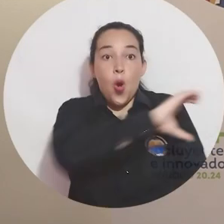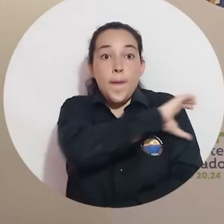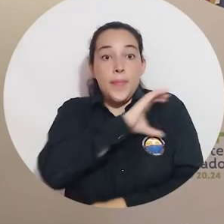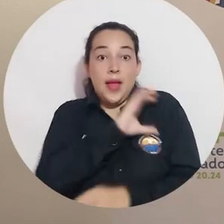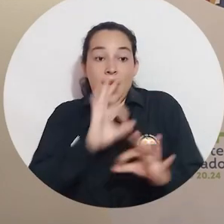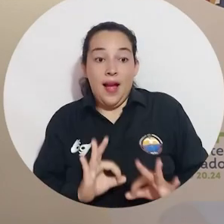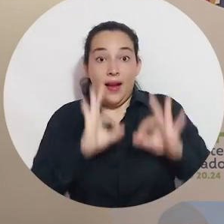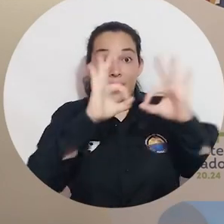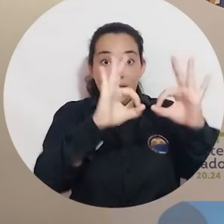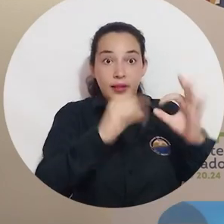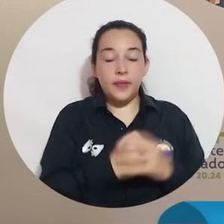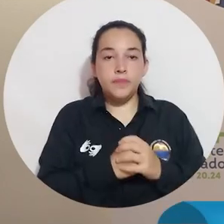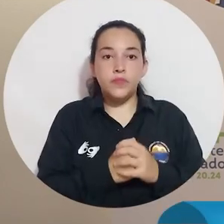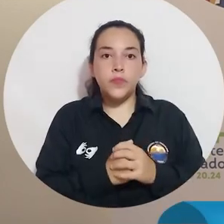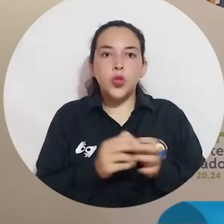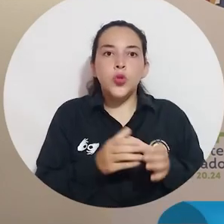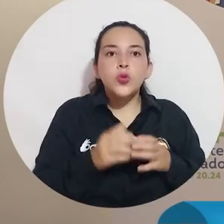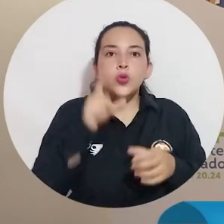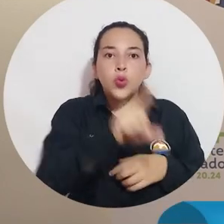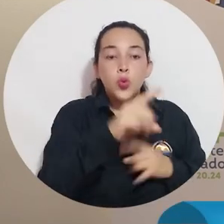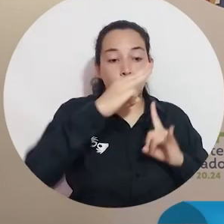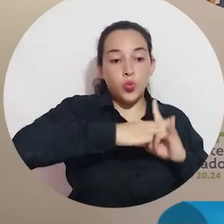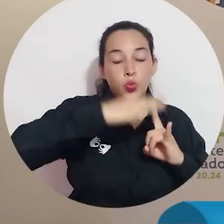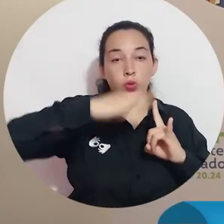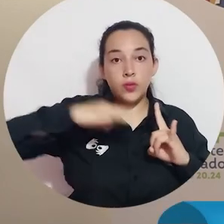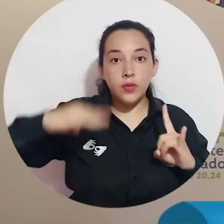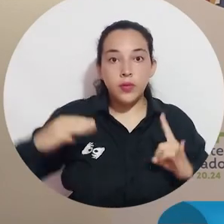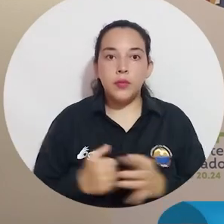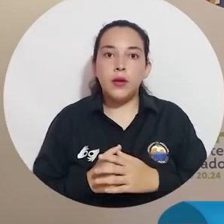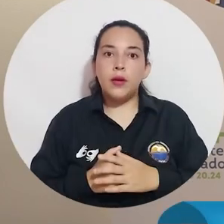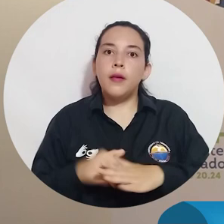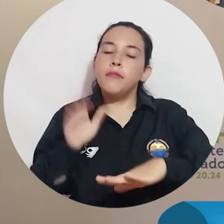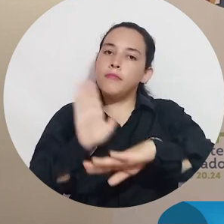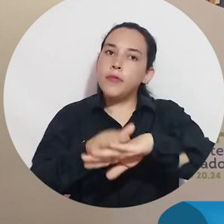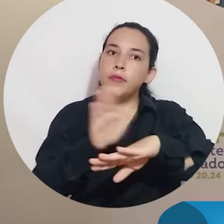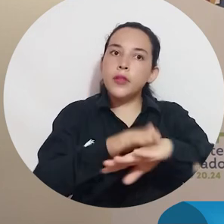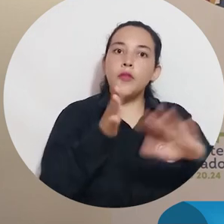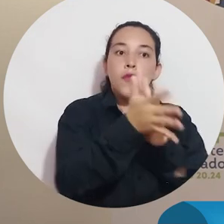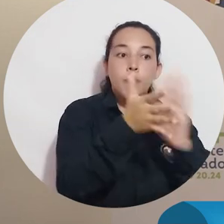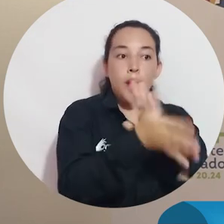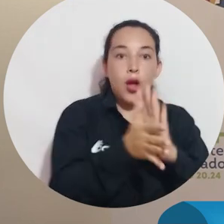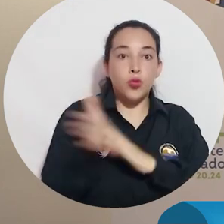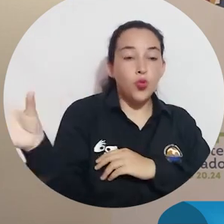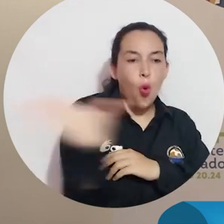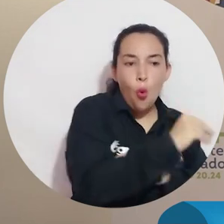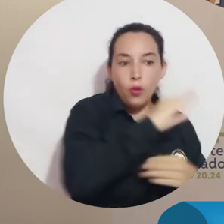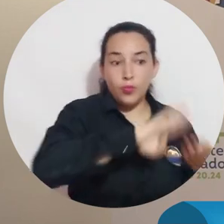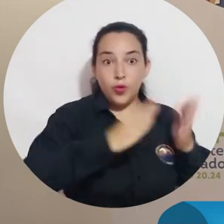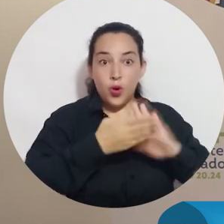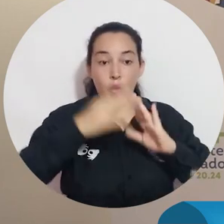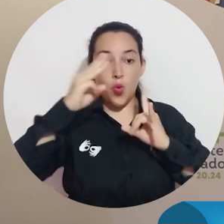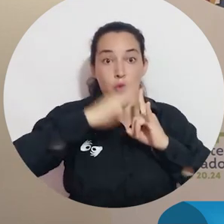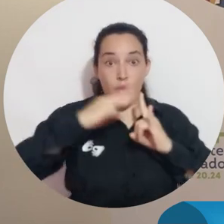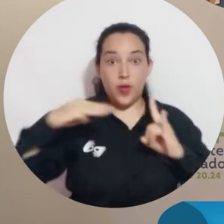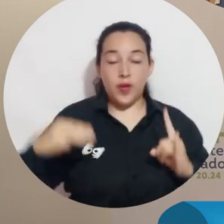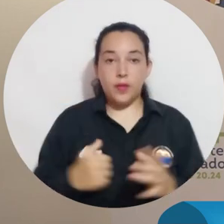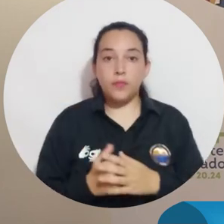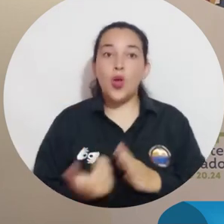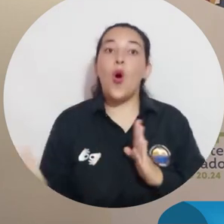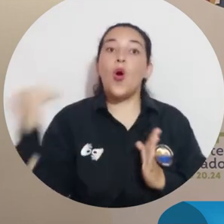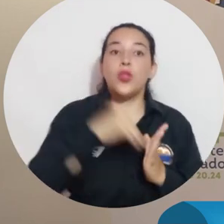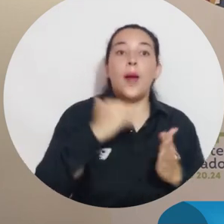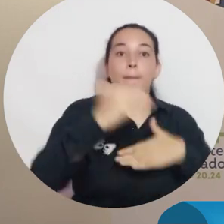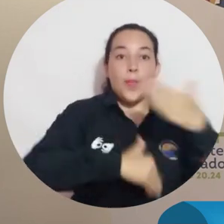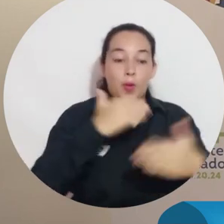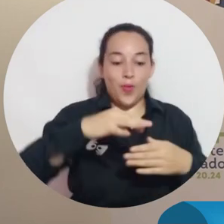El Comité de Garantías para las Elecciones de la Universidad de Magdalena se permite informar a la comunidad universitaria que